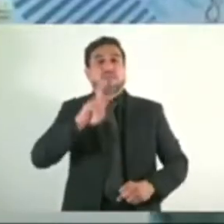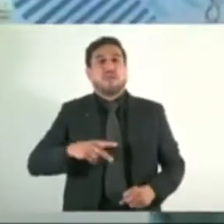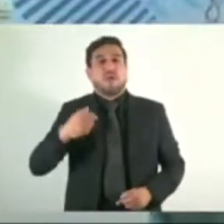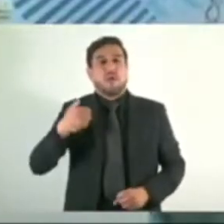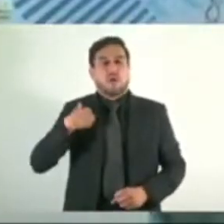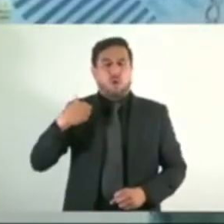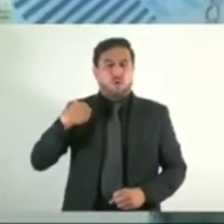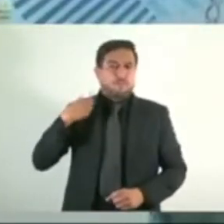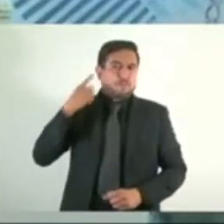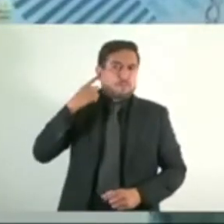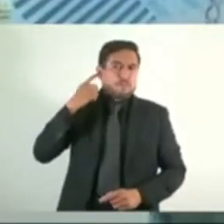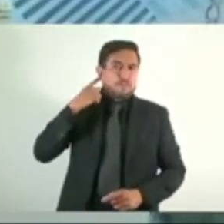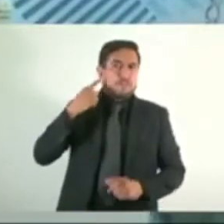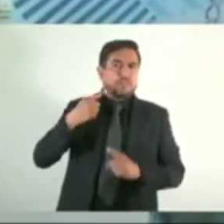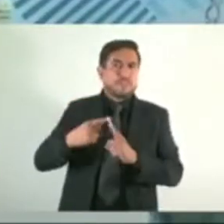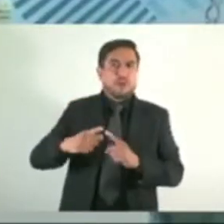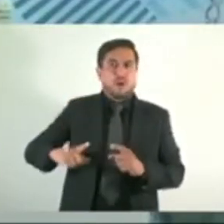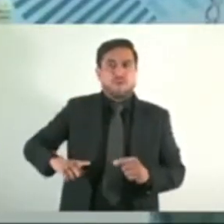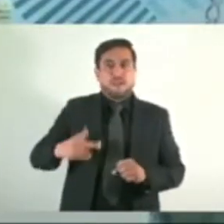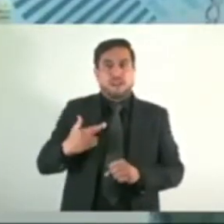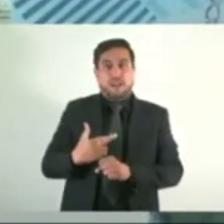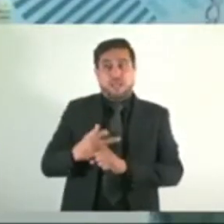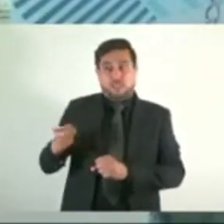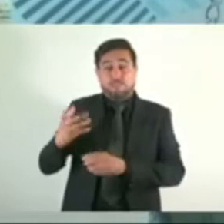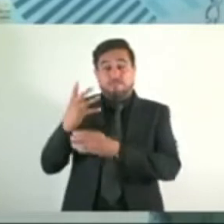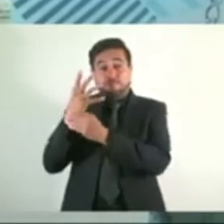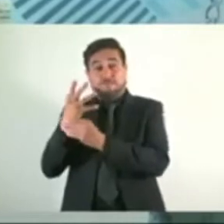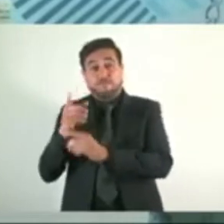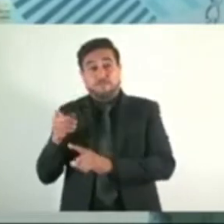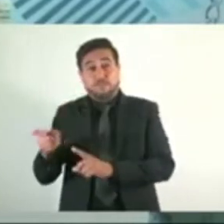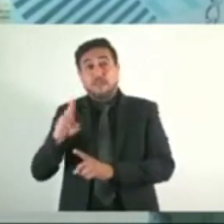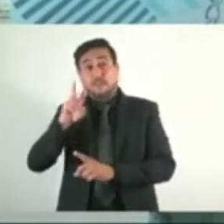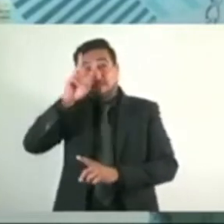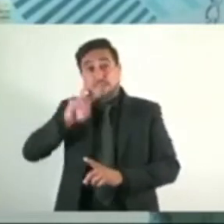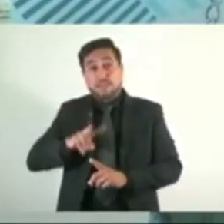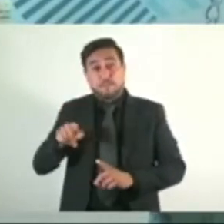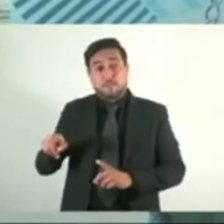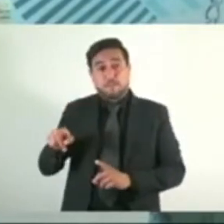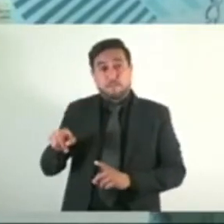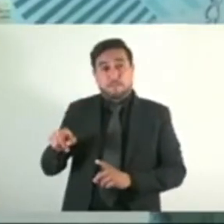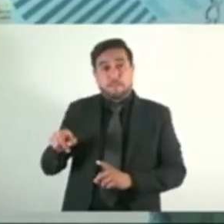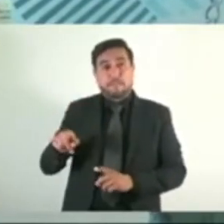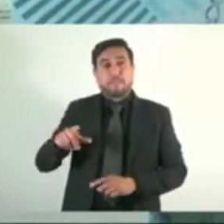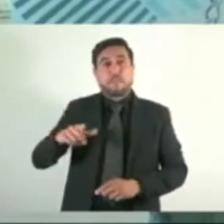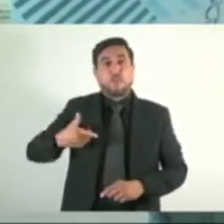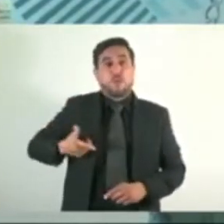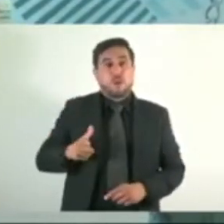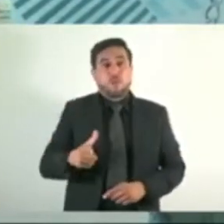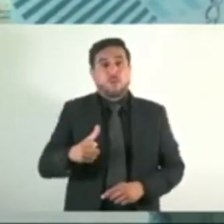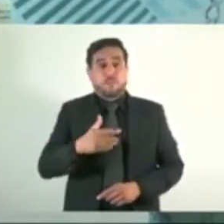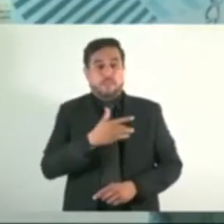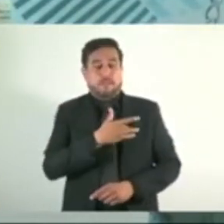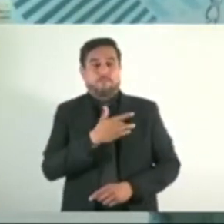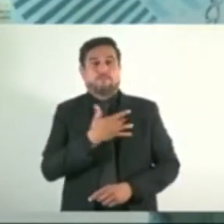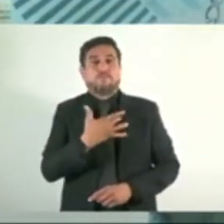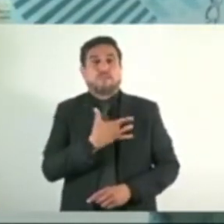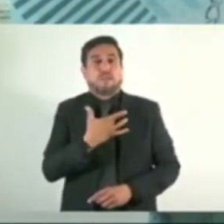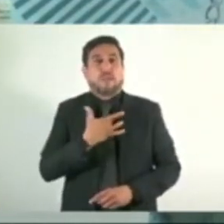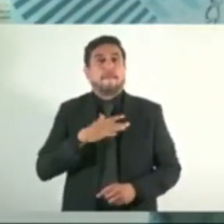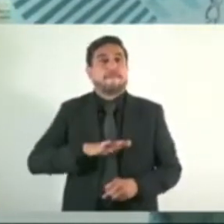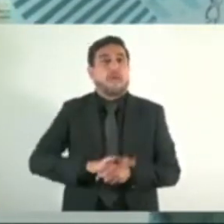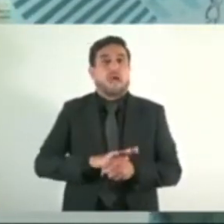comentario de nuestro gobernador. Él ha dicho, los guanajuatenses traemos otro ADN. Y